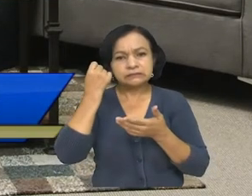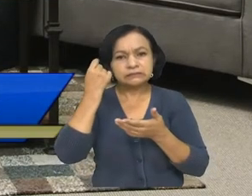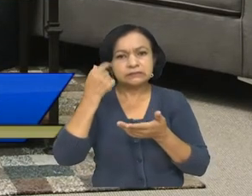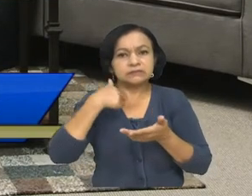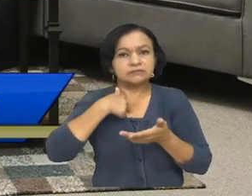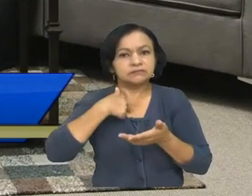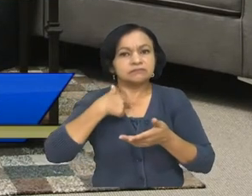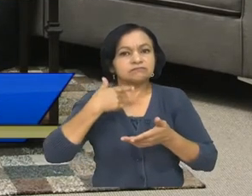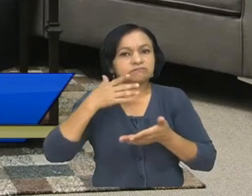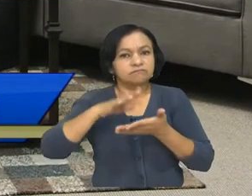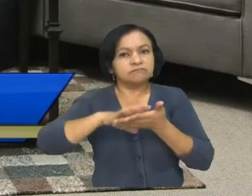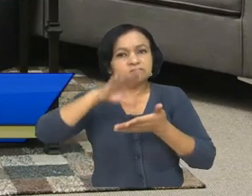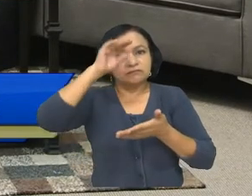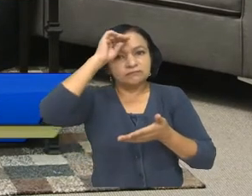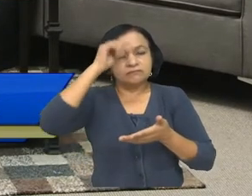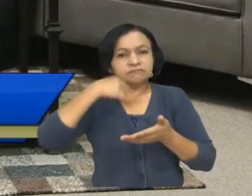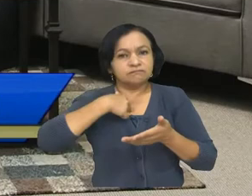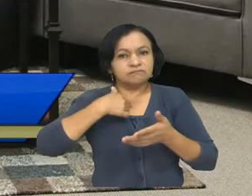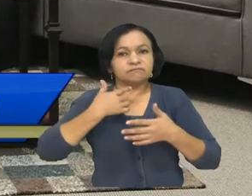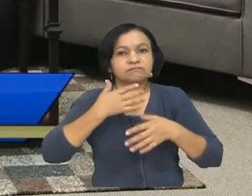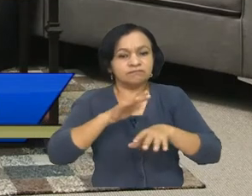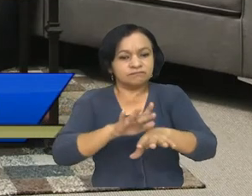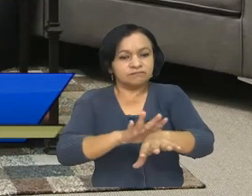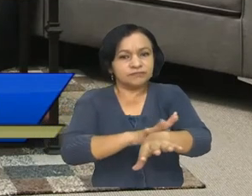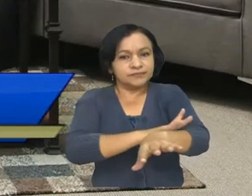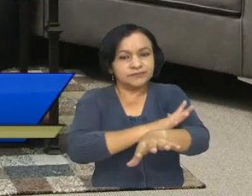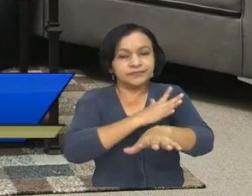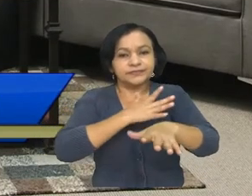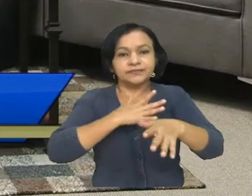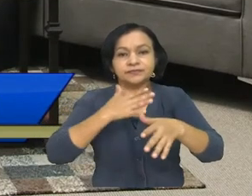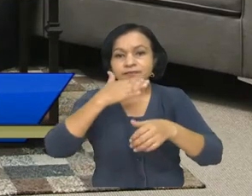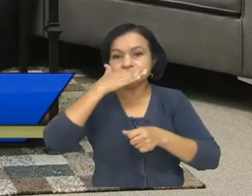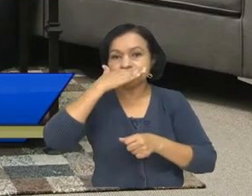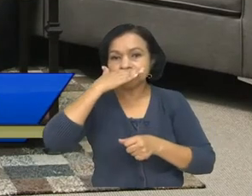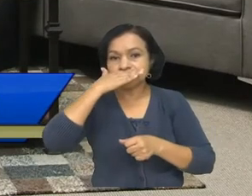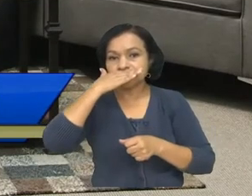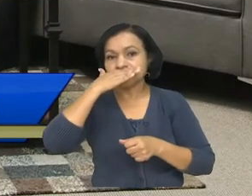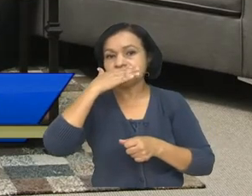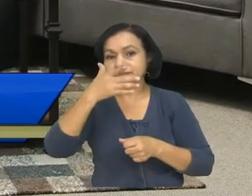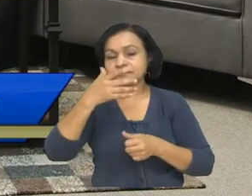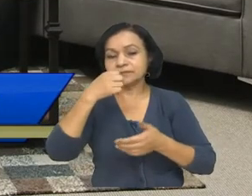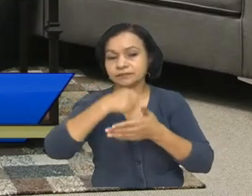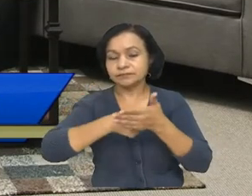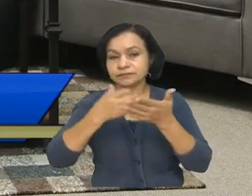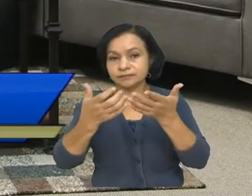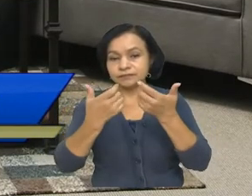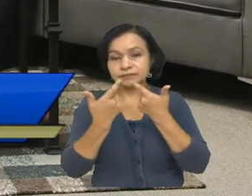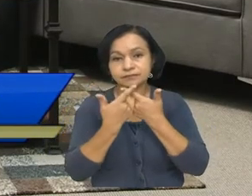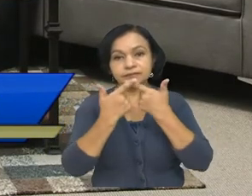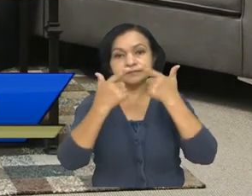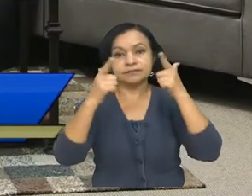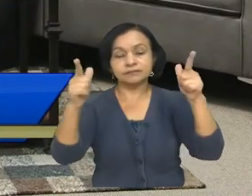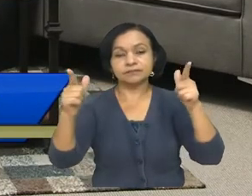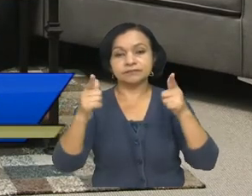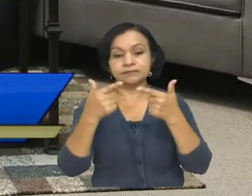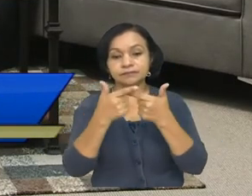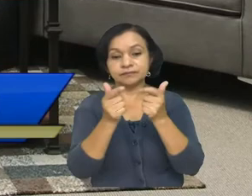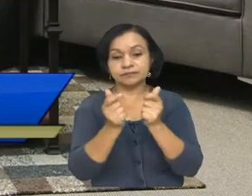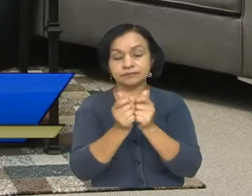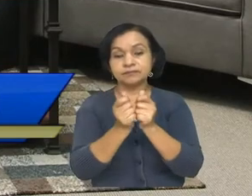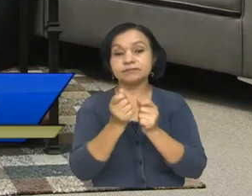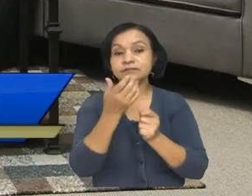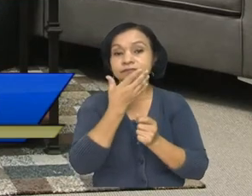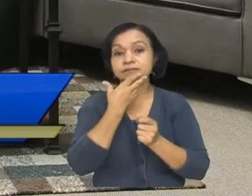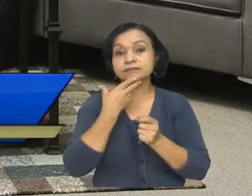Incorporarme o tener ese sentimiento revolucionario alrededor de la lucha de liberación, ese grupo de muchachos que yo